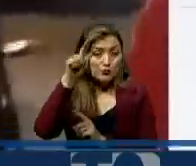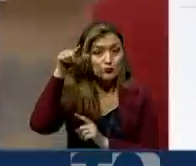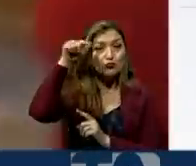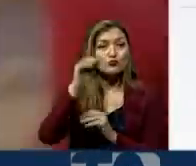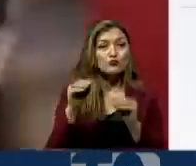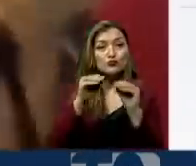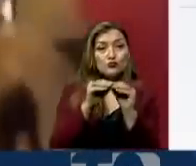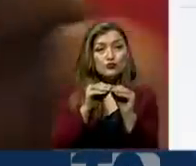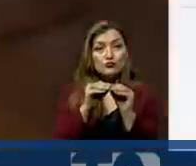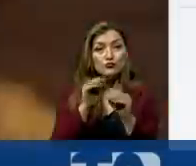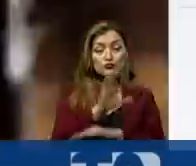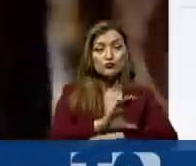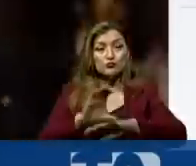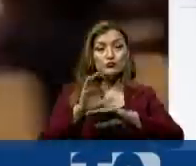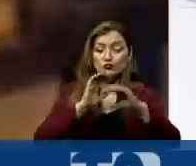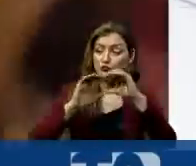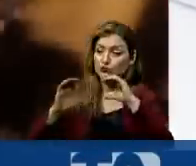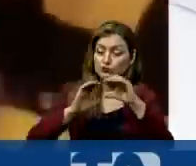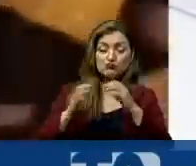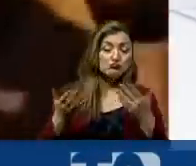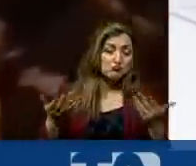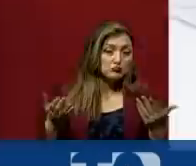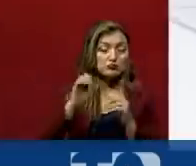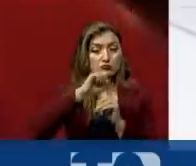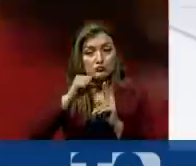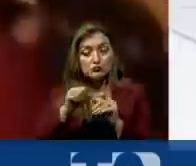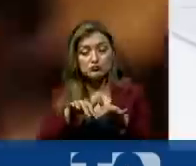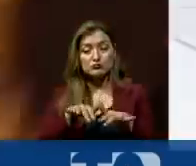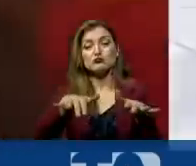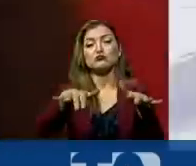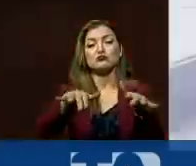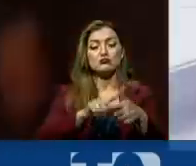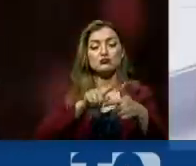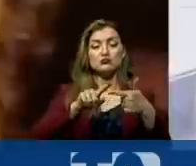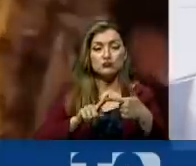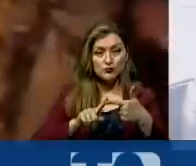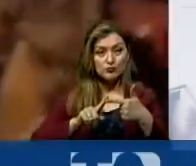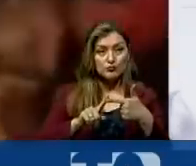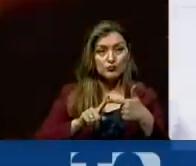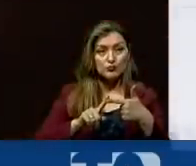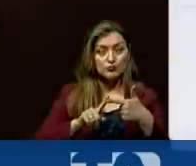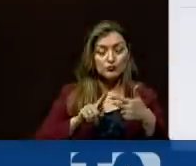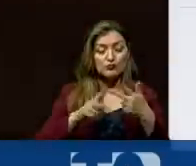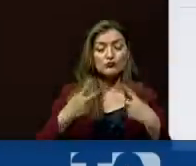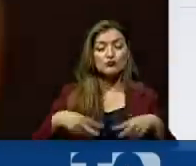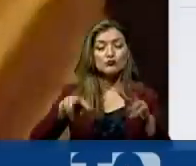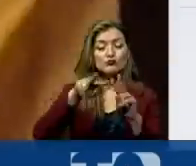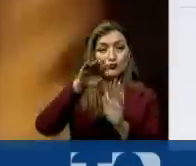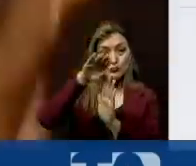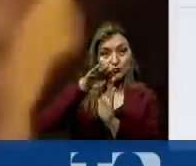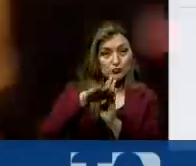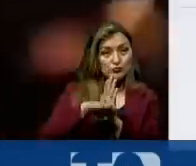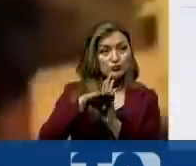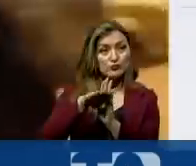el gobierno para los sectores rurales conversemos en sistemas de riego en bajar los precios